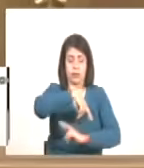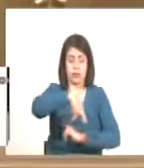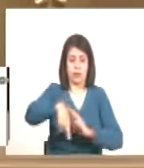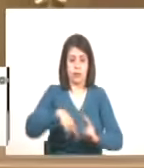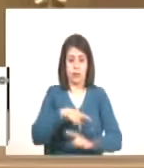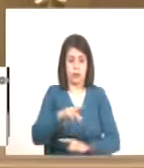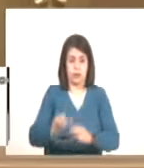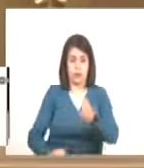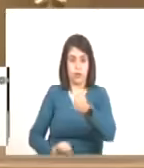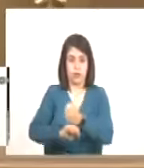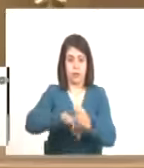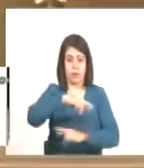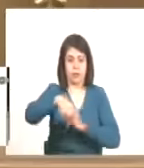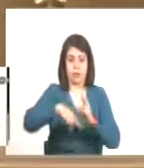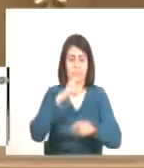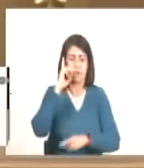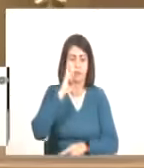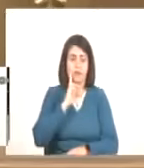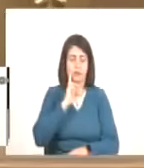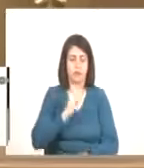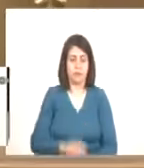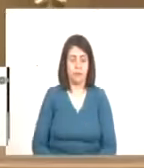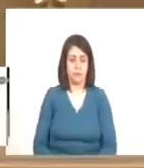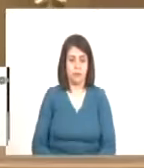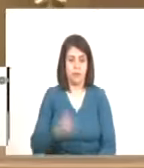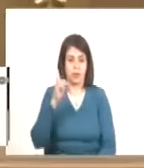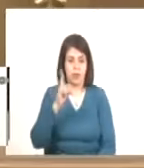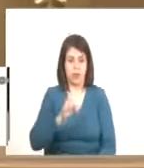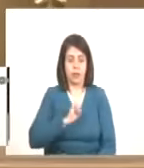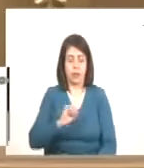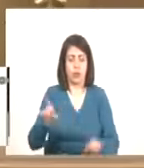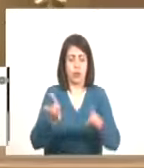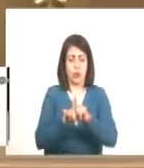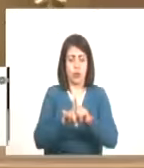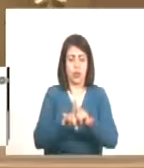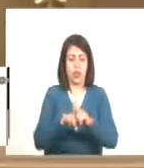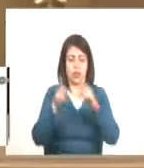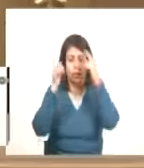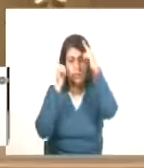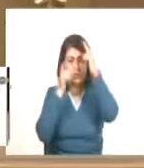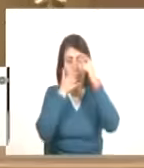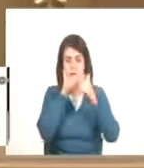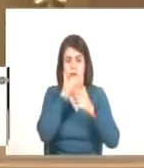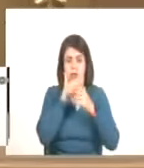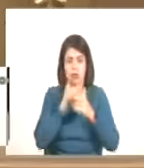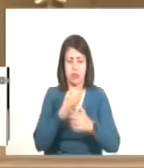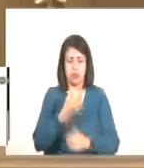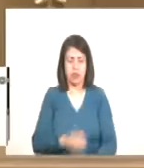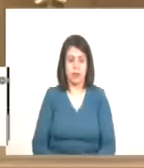quienes sostenemos la revolución bolivariana, que debemos ser como el Che.